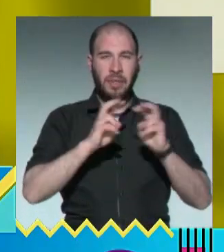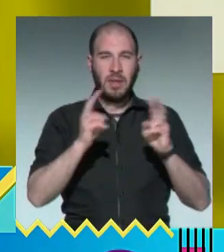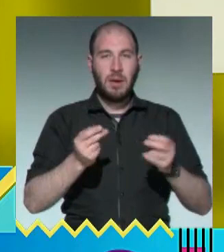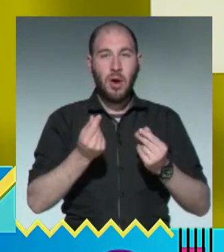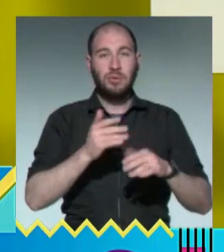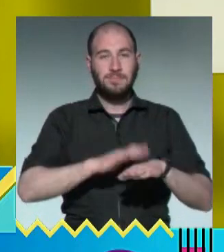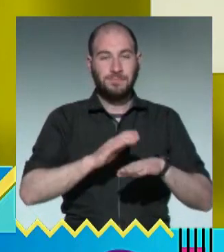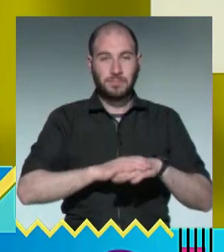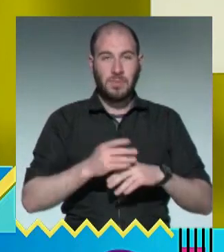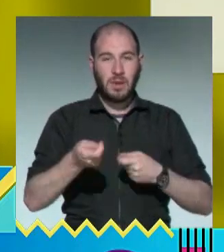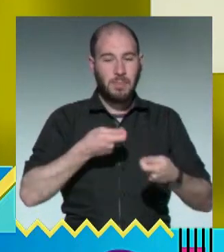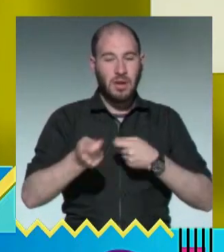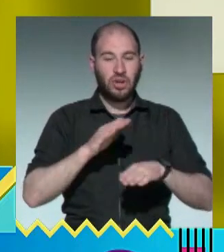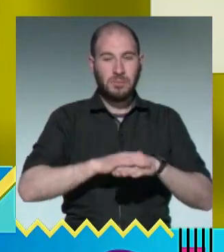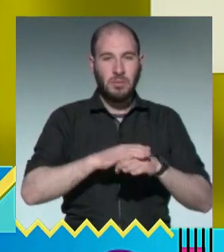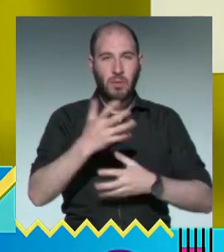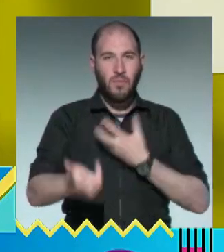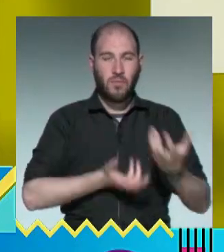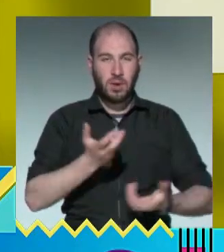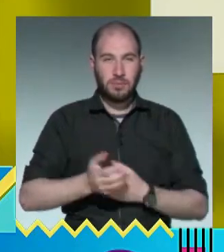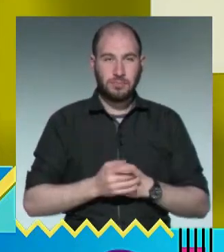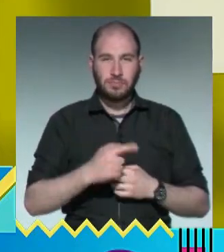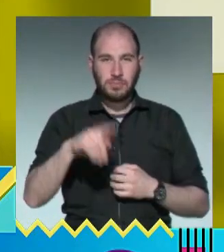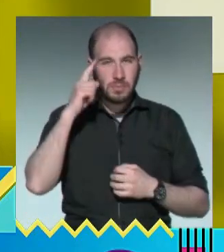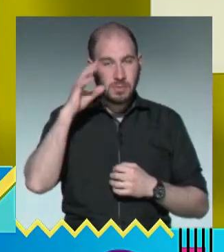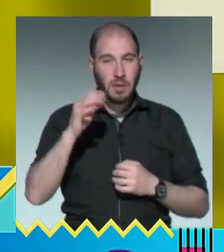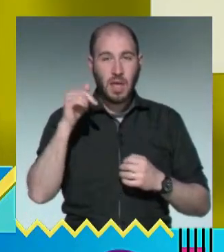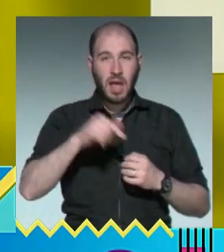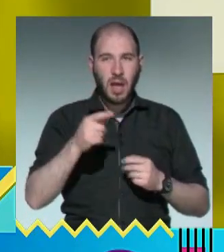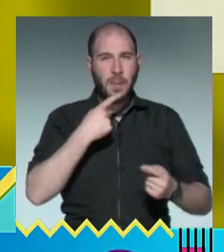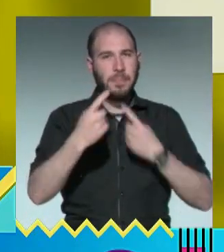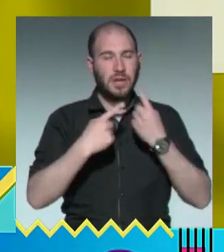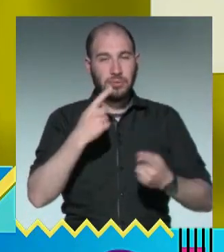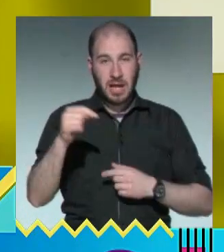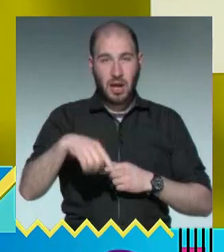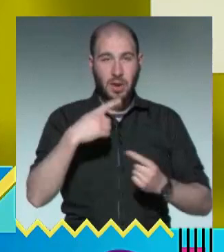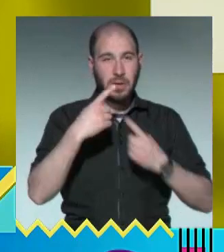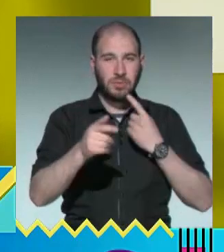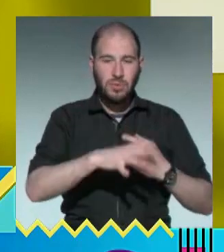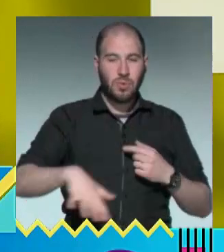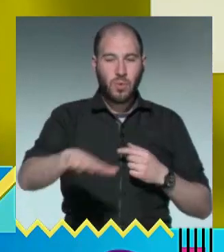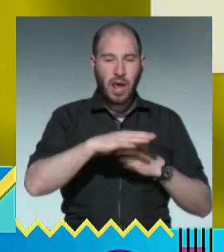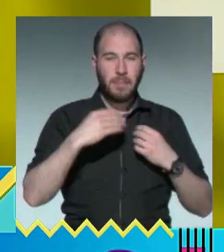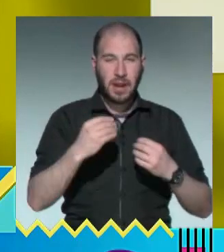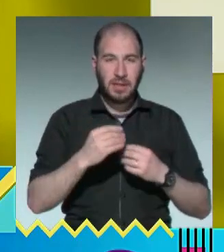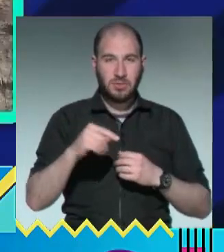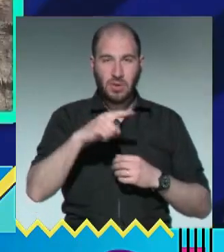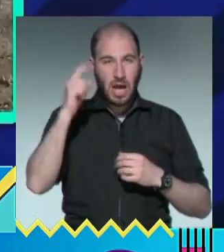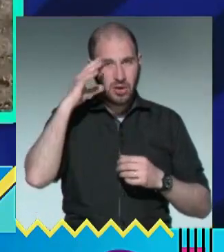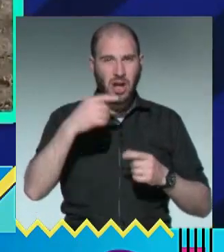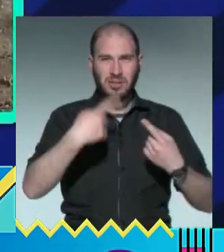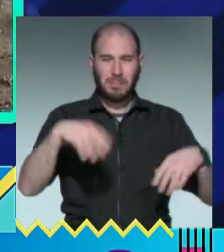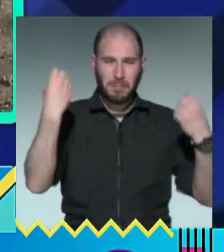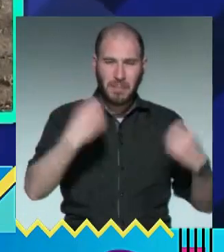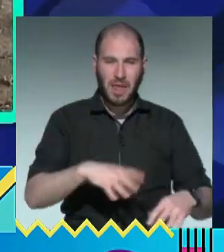uso responsable y el manejo responsable del fuego, para tener en cuenta, se está haciendo relevamientos en este momento de la zona para tener en cuenta las pérdidas,